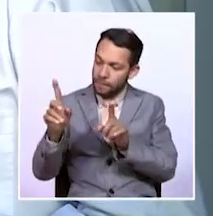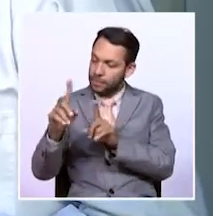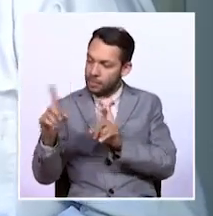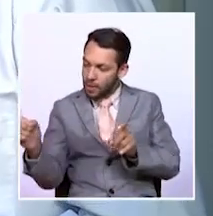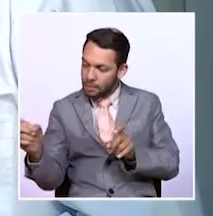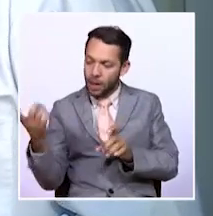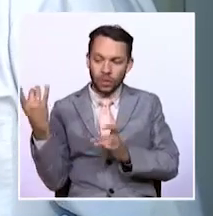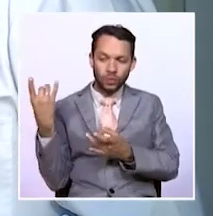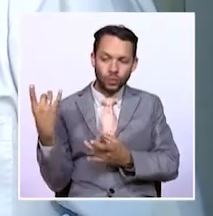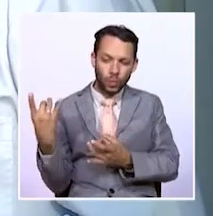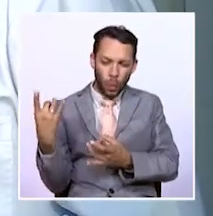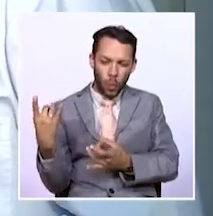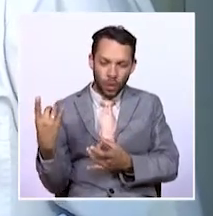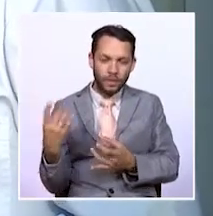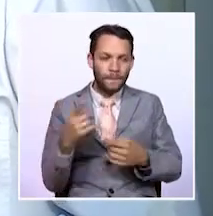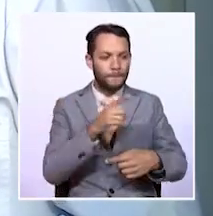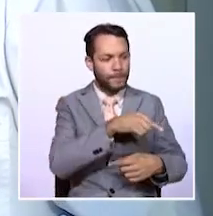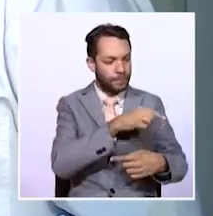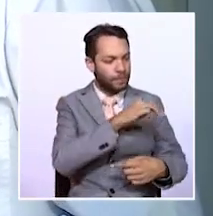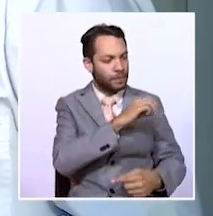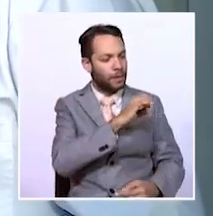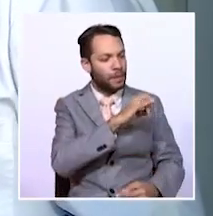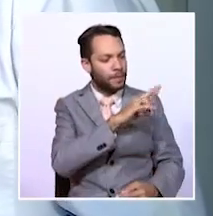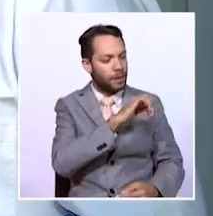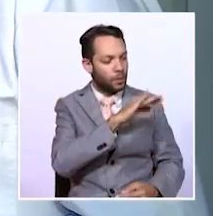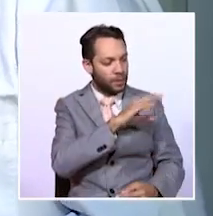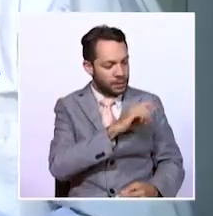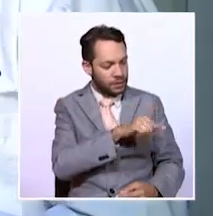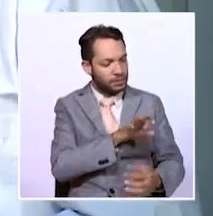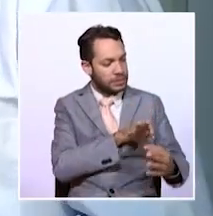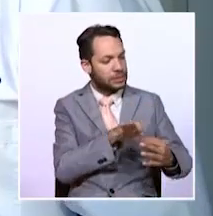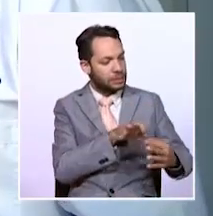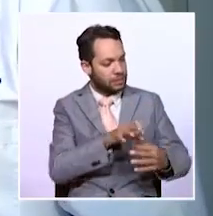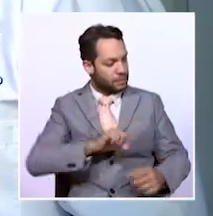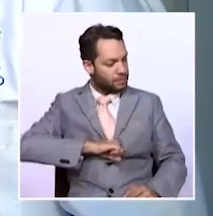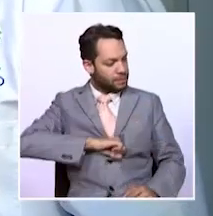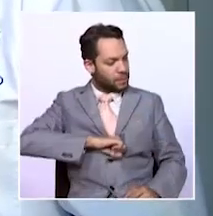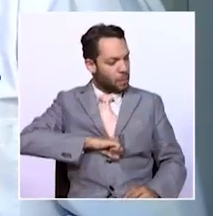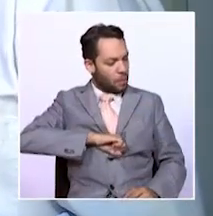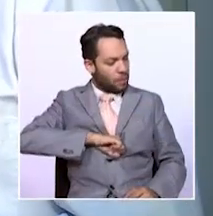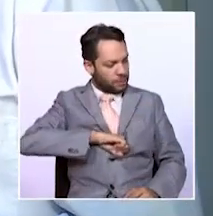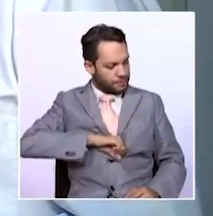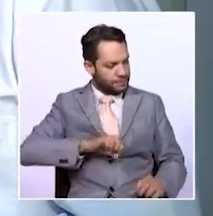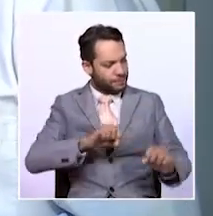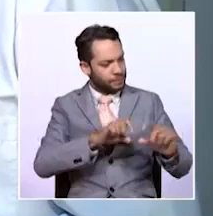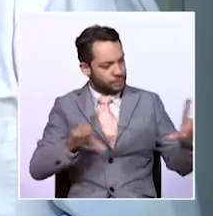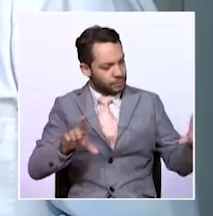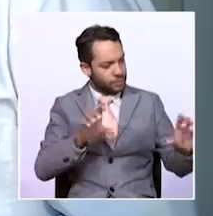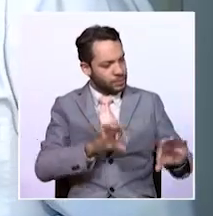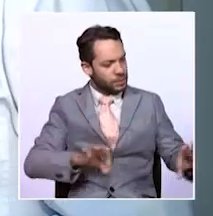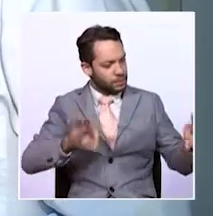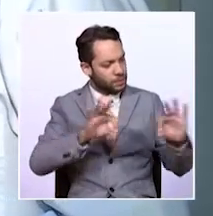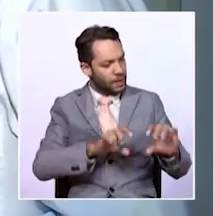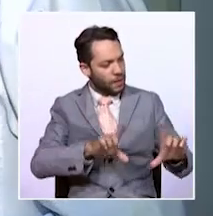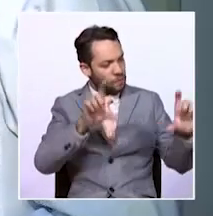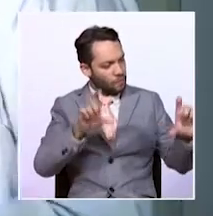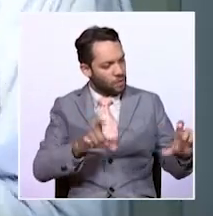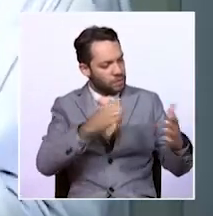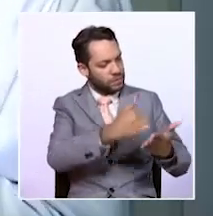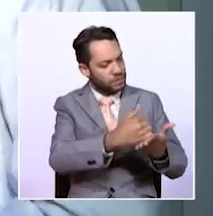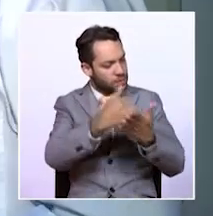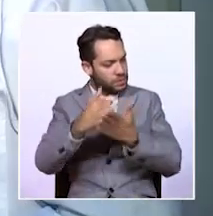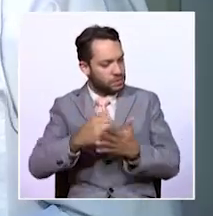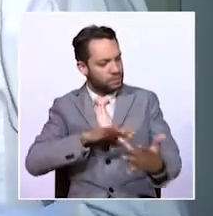acerca del dolor lumbar. Doctor Mauricio, muchas gracias por ilustrarnos cómo podemos utilizar la ecografía como pilar diagnóstico y